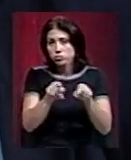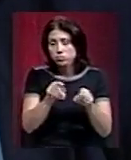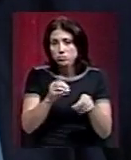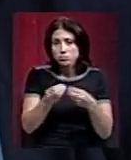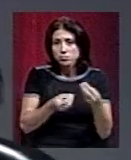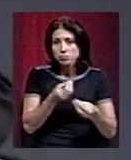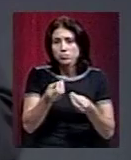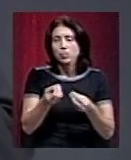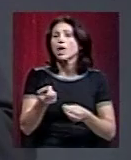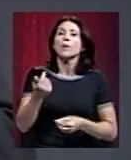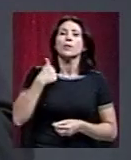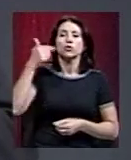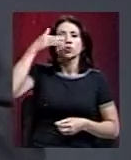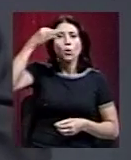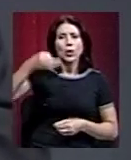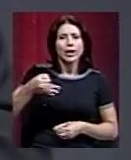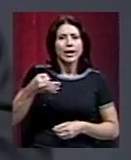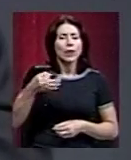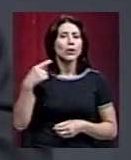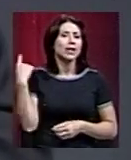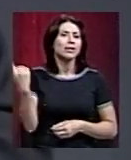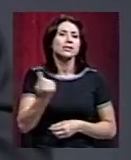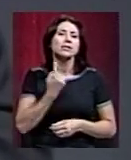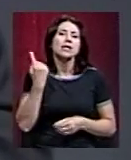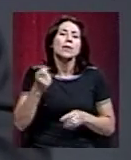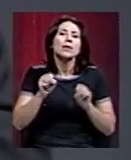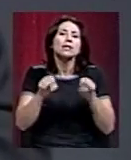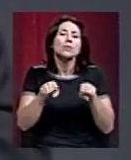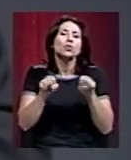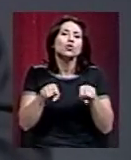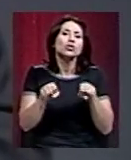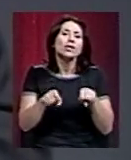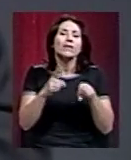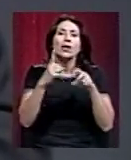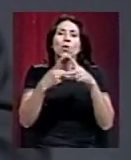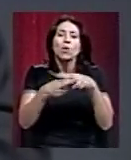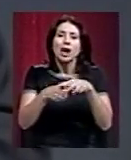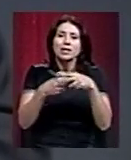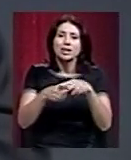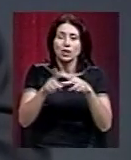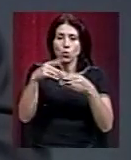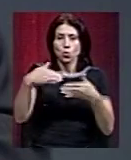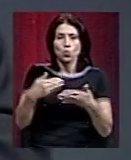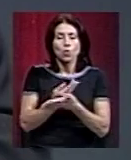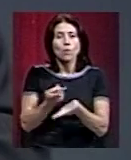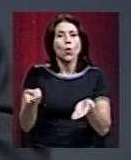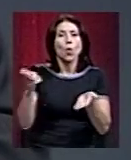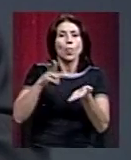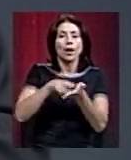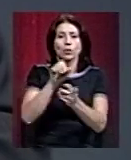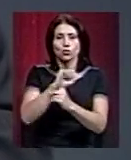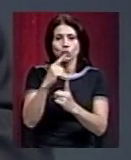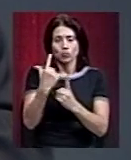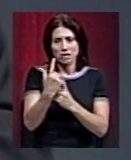creo que siempre es posible un arreglo, un nuevo contrato social, para llamarlo de alguna